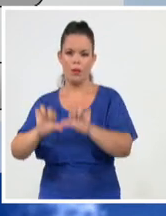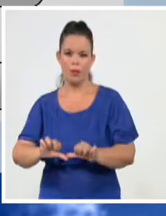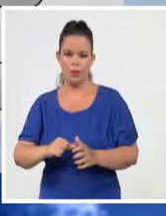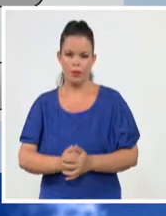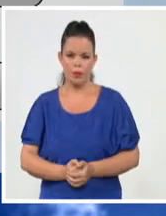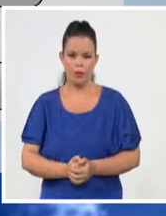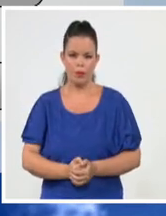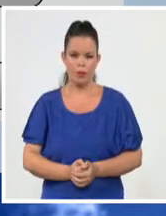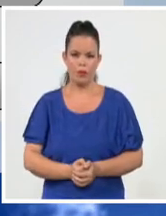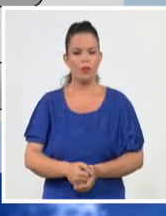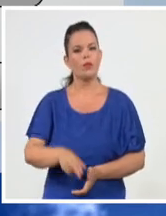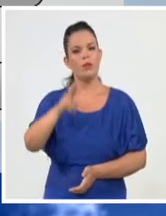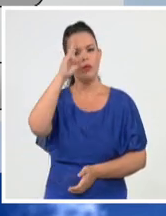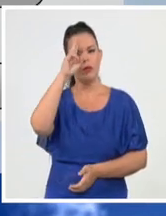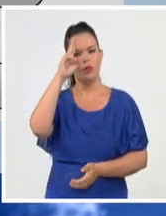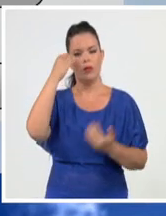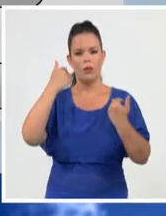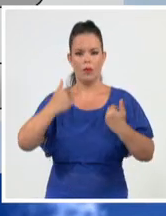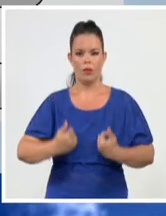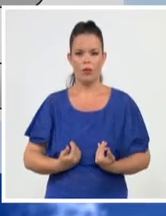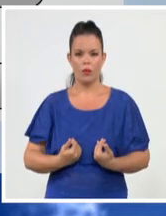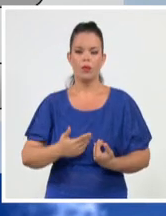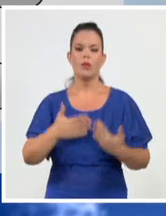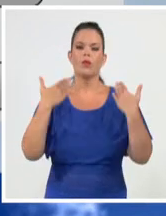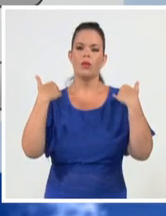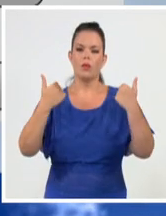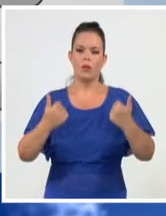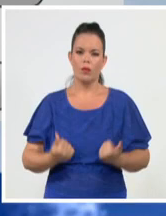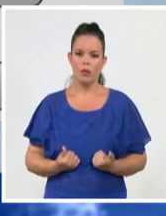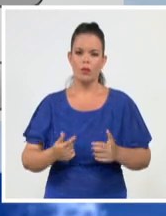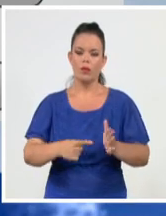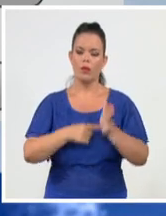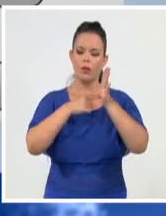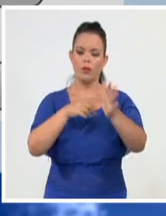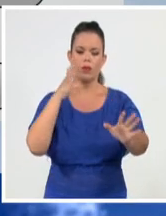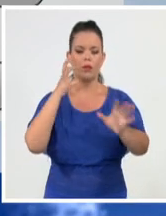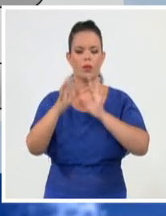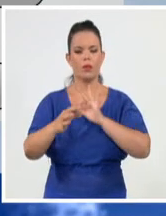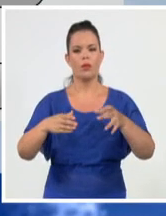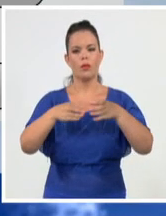autoridades sanitarias insisten en la necesidad de cuidar los grupos más vulnerables a la enfermedad.